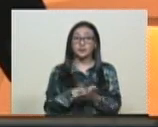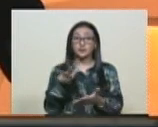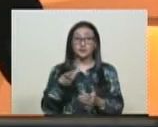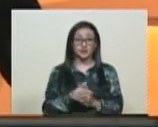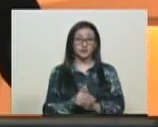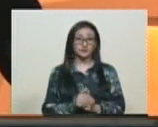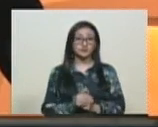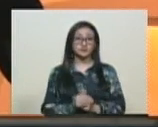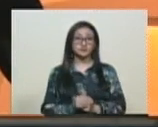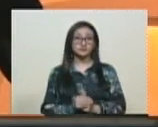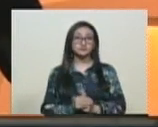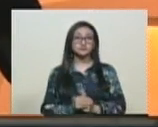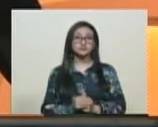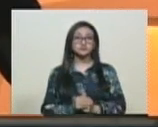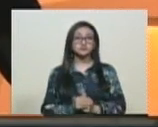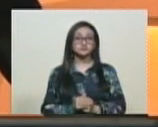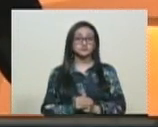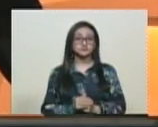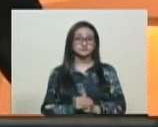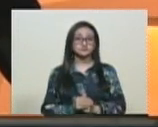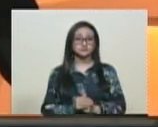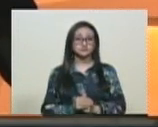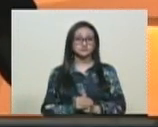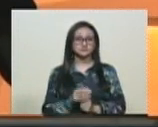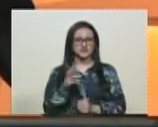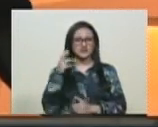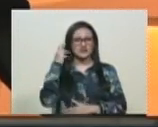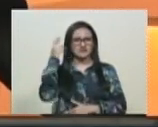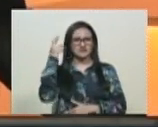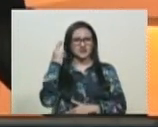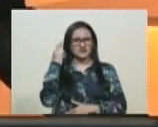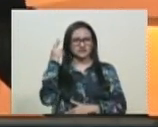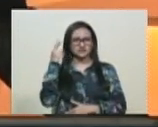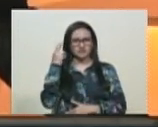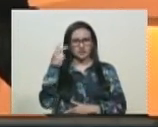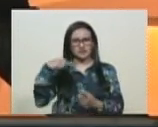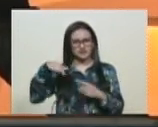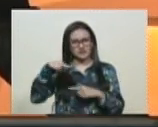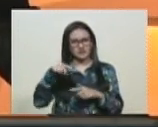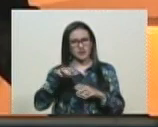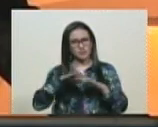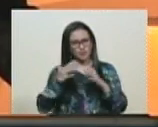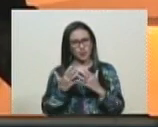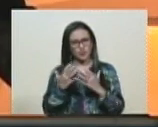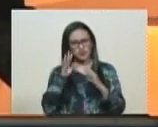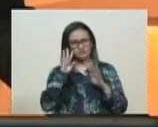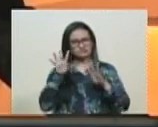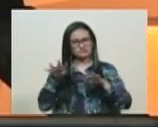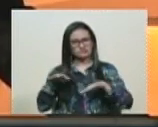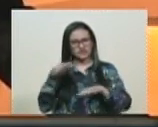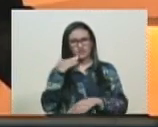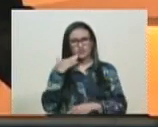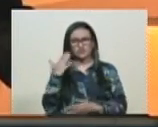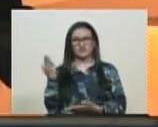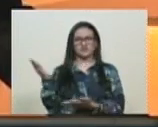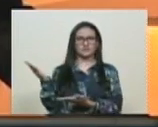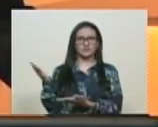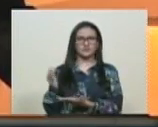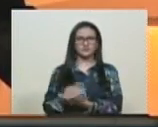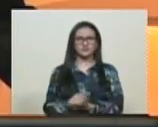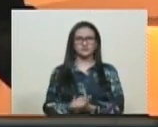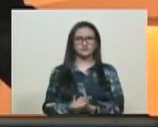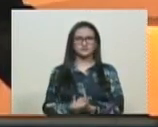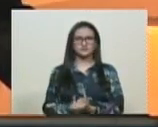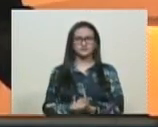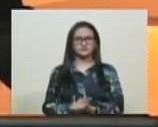¿Es que acaso no son cifras para que reflexione la humanidad? ¿Es que acaso no son cifras de saber